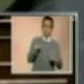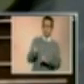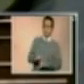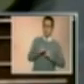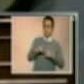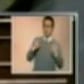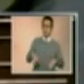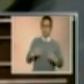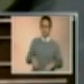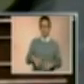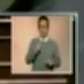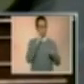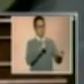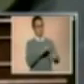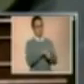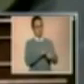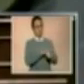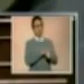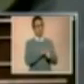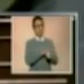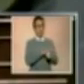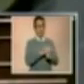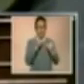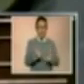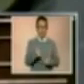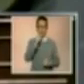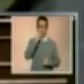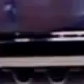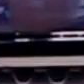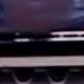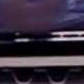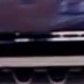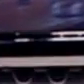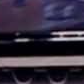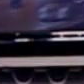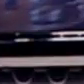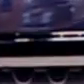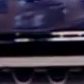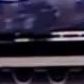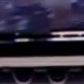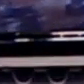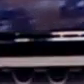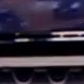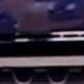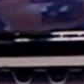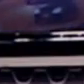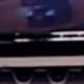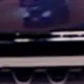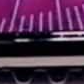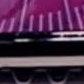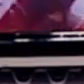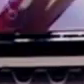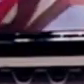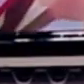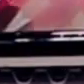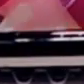ya la cosa llegó a golpes en el escenario de la democracia de Venezuela, el que debería ser el escenario de la democracia de Venezuela, nos muestra que lo que